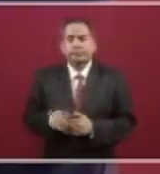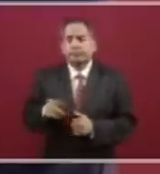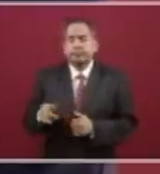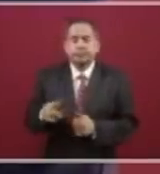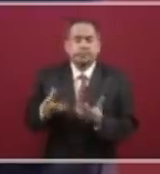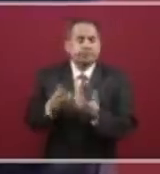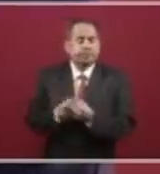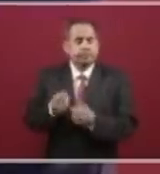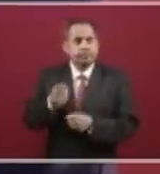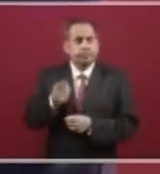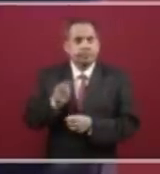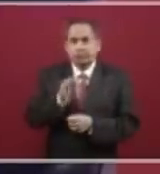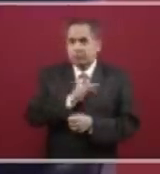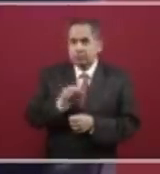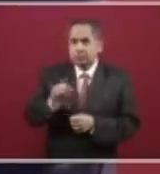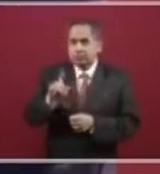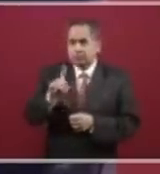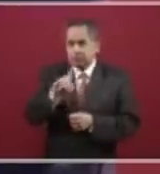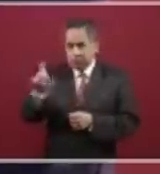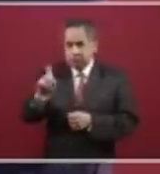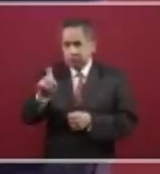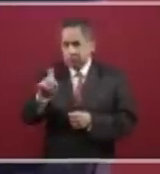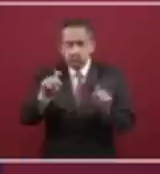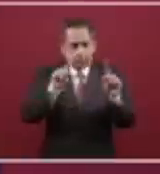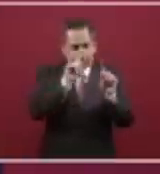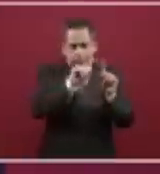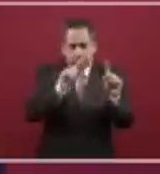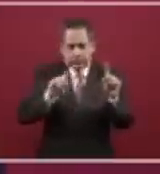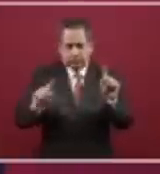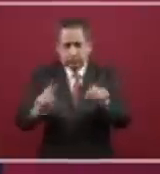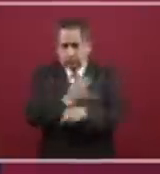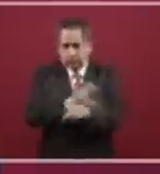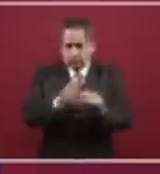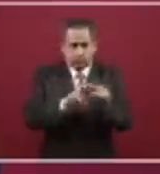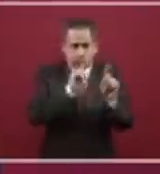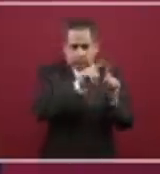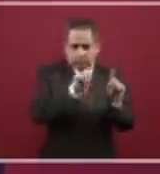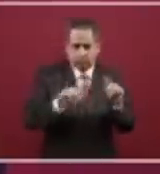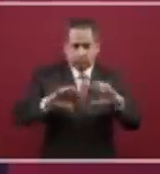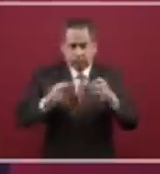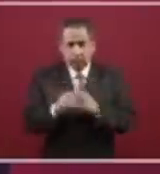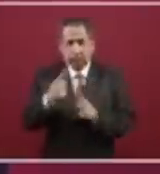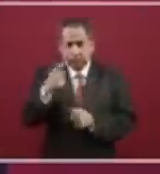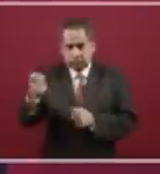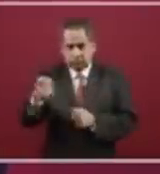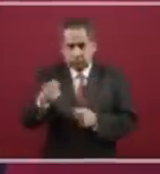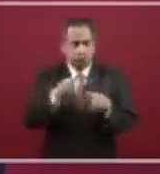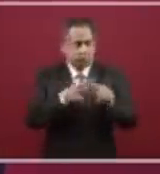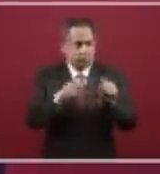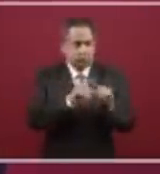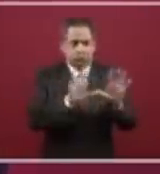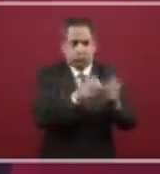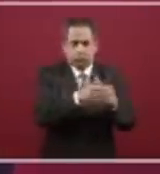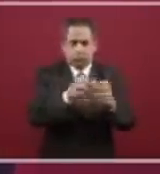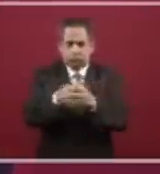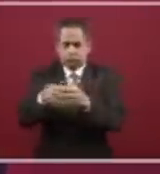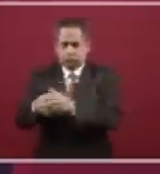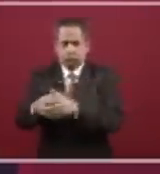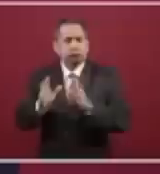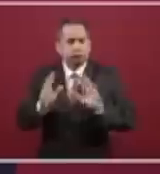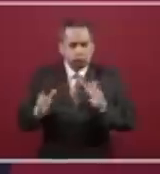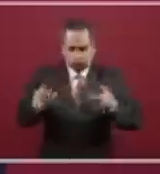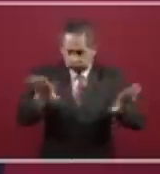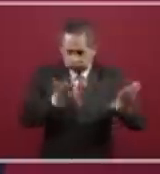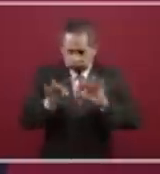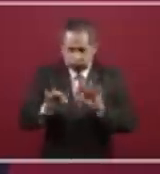más de 100 coordinaciones las distintas fuerzas pero